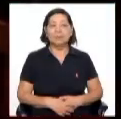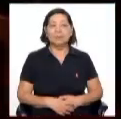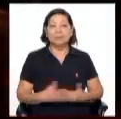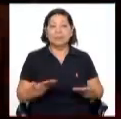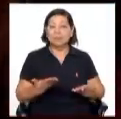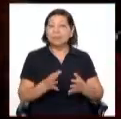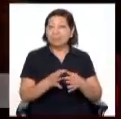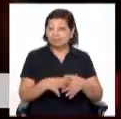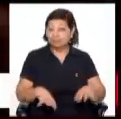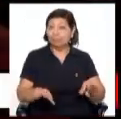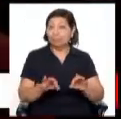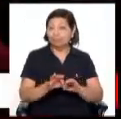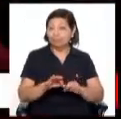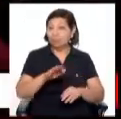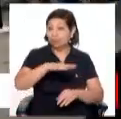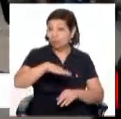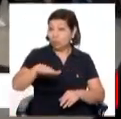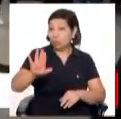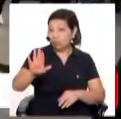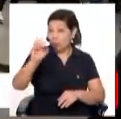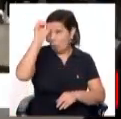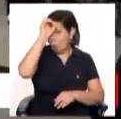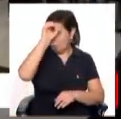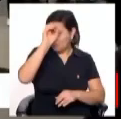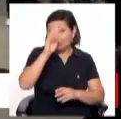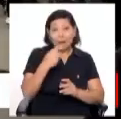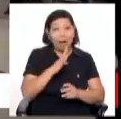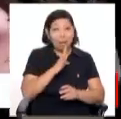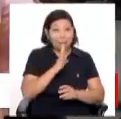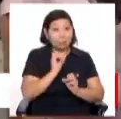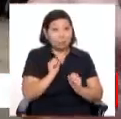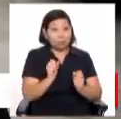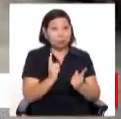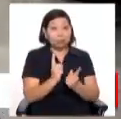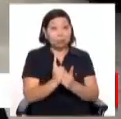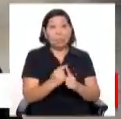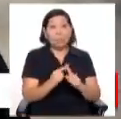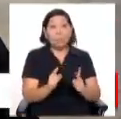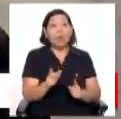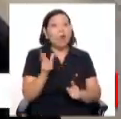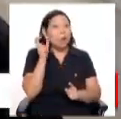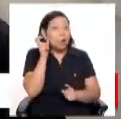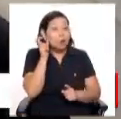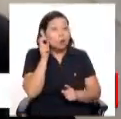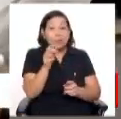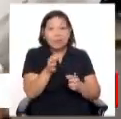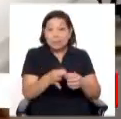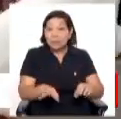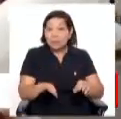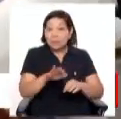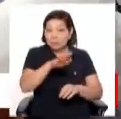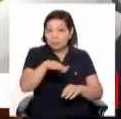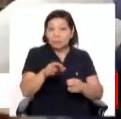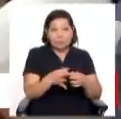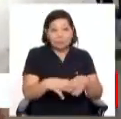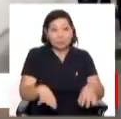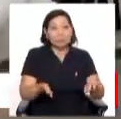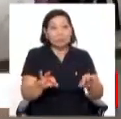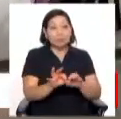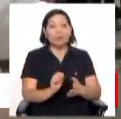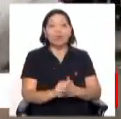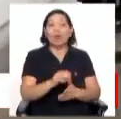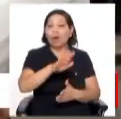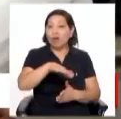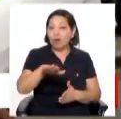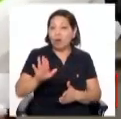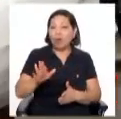Es fundamental que los niños den su opinión. Los niños se debe tener siempre alguna opinión. Escuchen a los niños, es muy importante. Es muy importante que